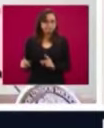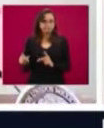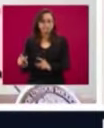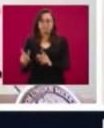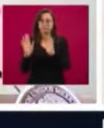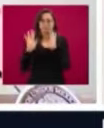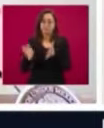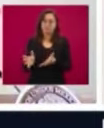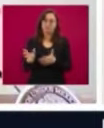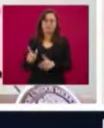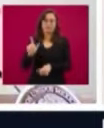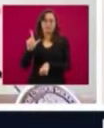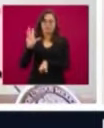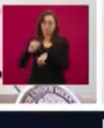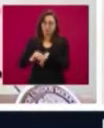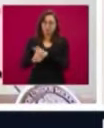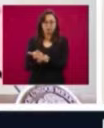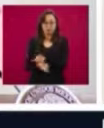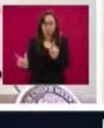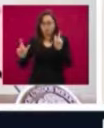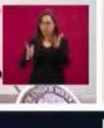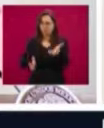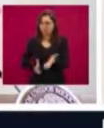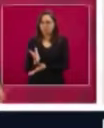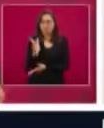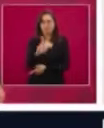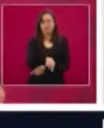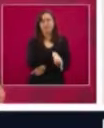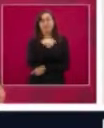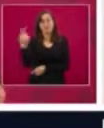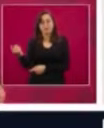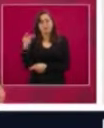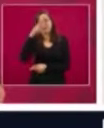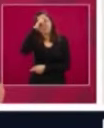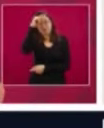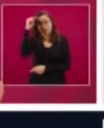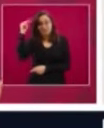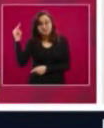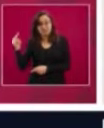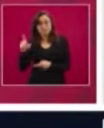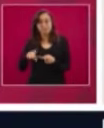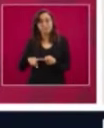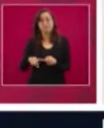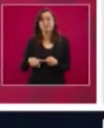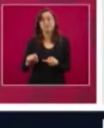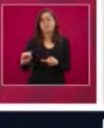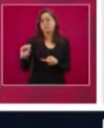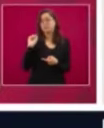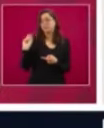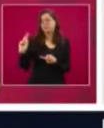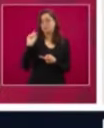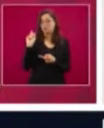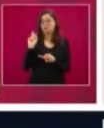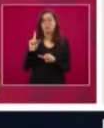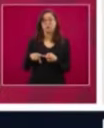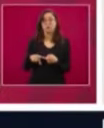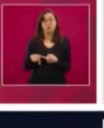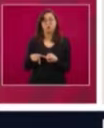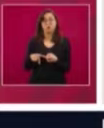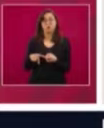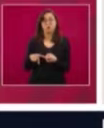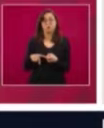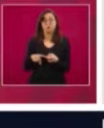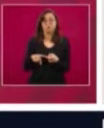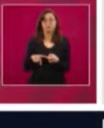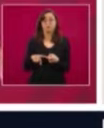teniendo, al menos es 2-1, ¿no? El porcentaje de gente que aprueba la gestión del presidente López Obrador. Y yo comentaba antes del corte,